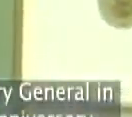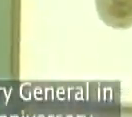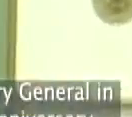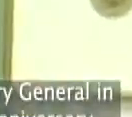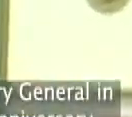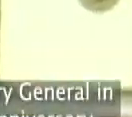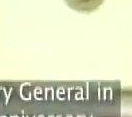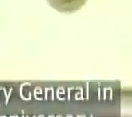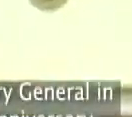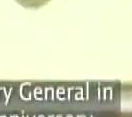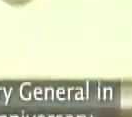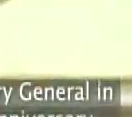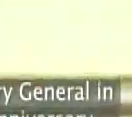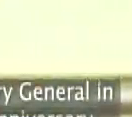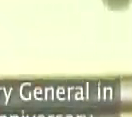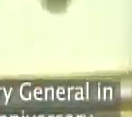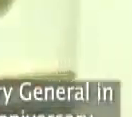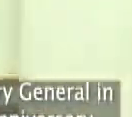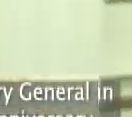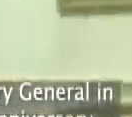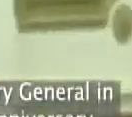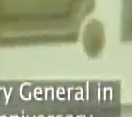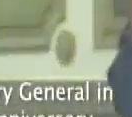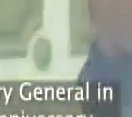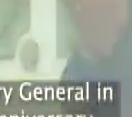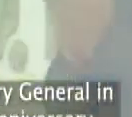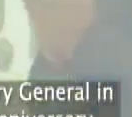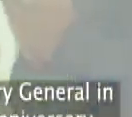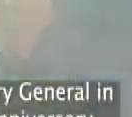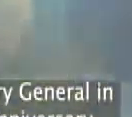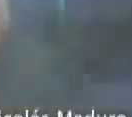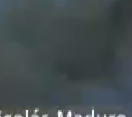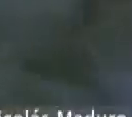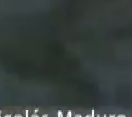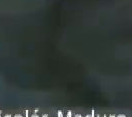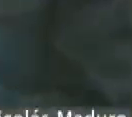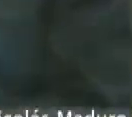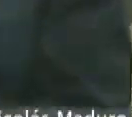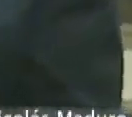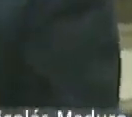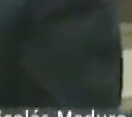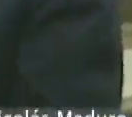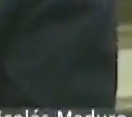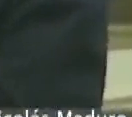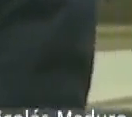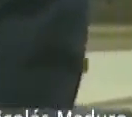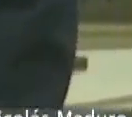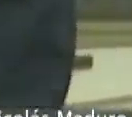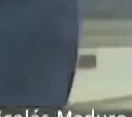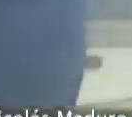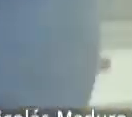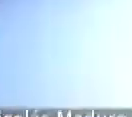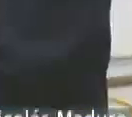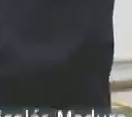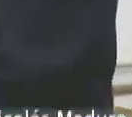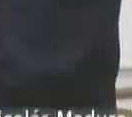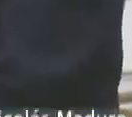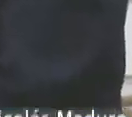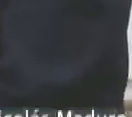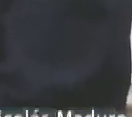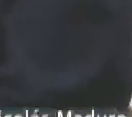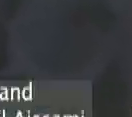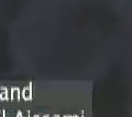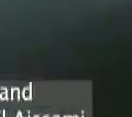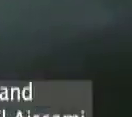2021 con motivo del sexagésimo primer aniversario de la organización durante los encuentros con el primer mandatario nacional